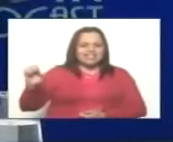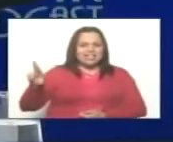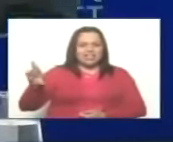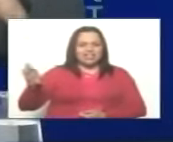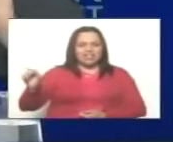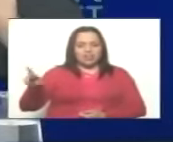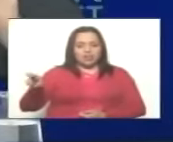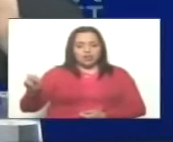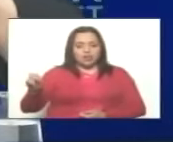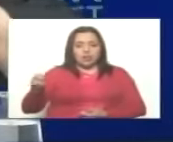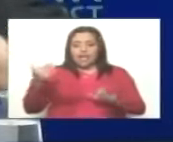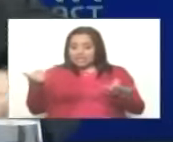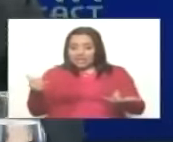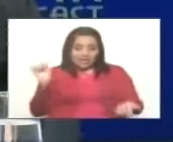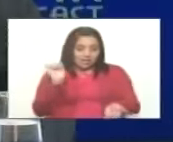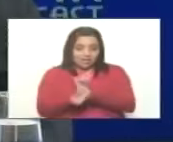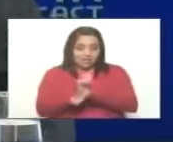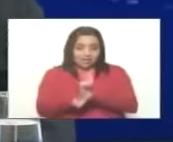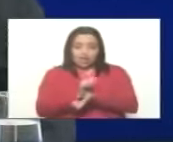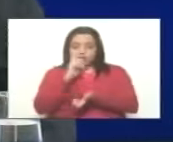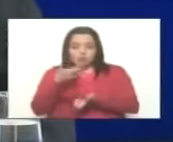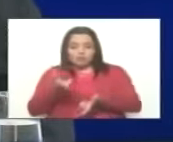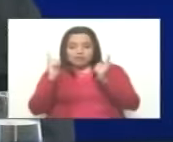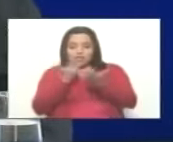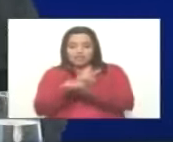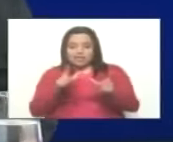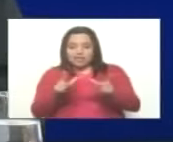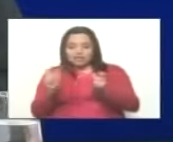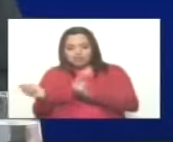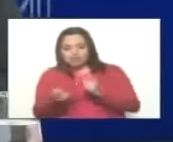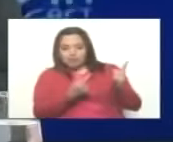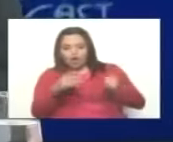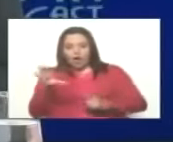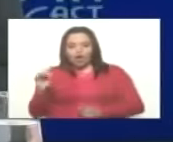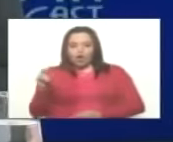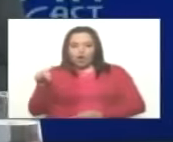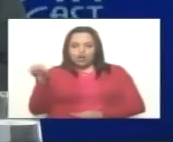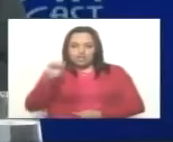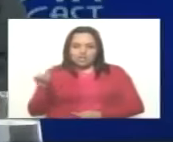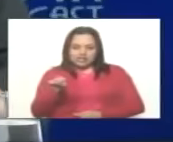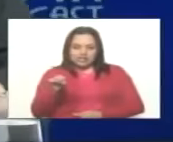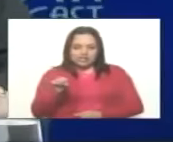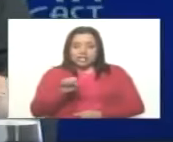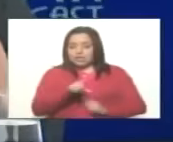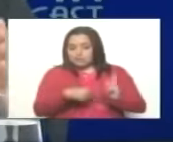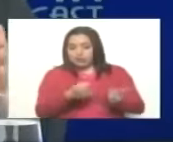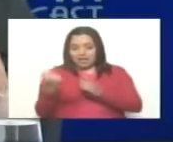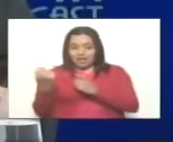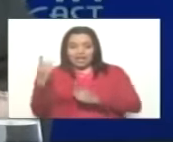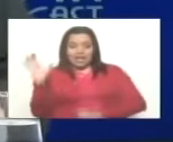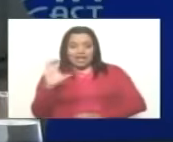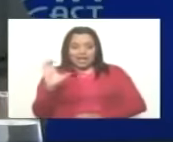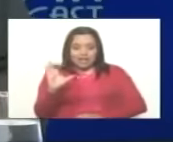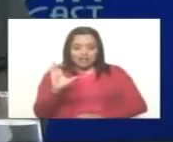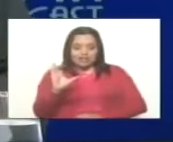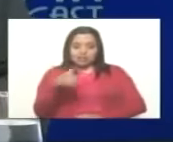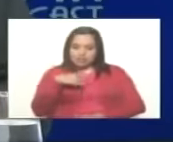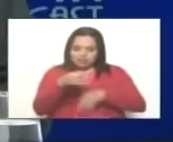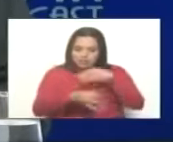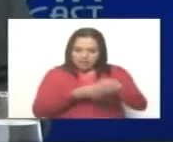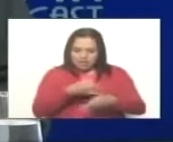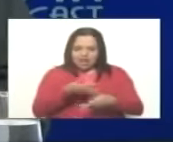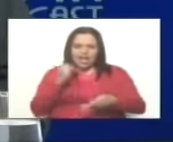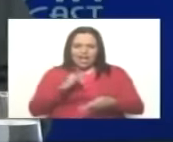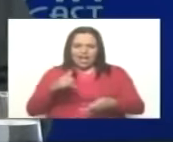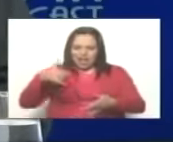arrestados, privados de libertad en el CONA, se trasladan a Caracas. Y ahí, fíjate tú todo lo que estoy diciendo, la prueba de luminol